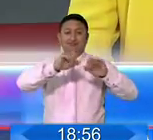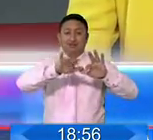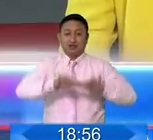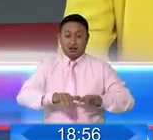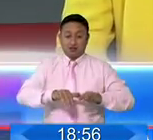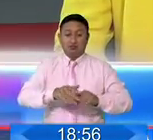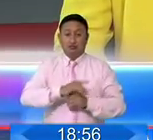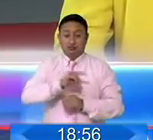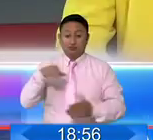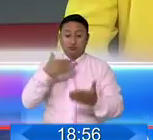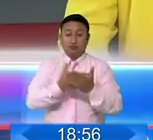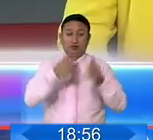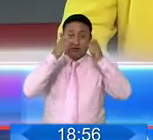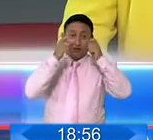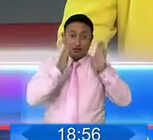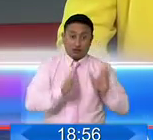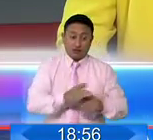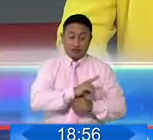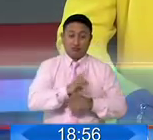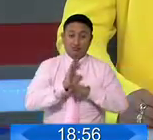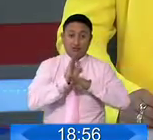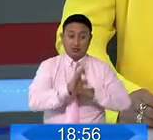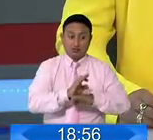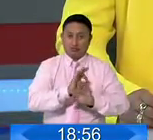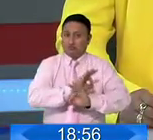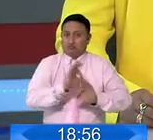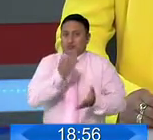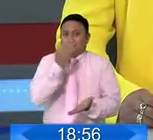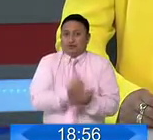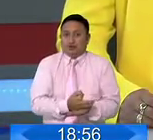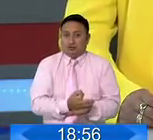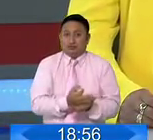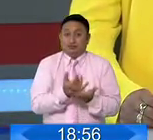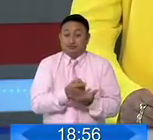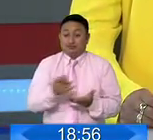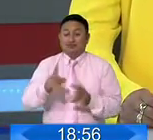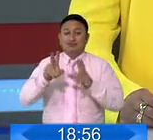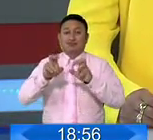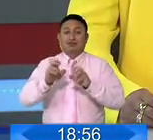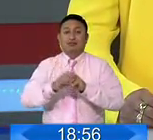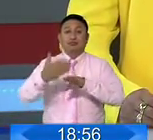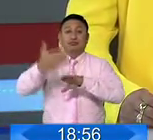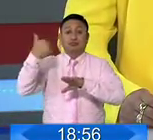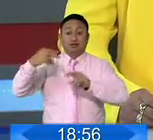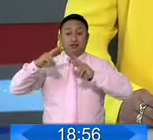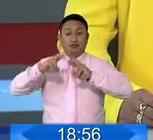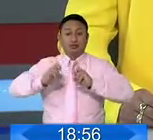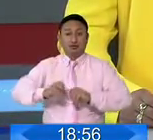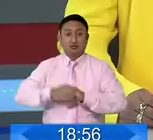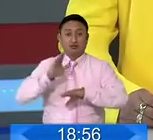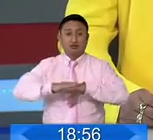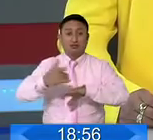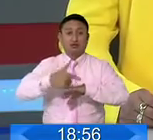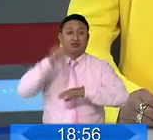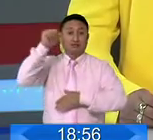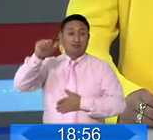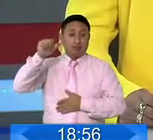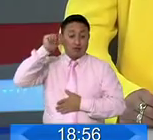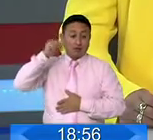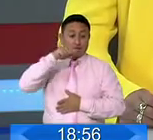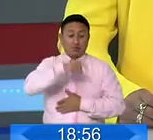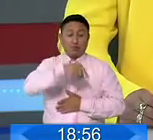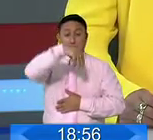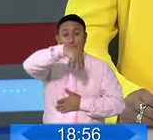no acudió a la Fiscalía General del Estado a rendir su versión en la investigación que se inició por la filtración de un audio en donde